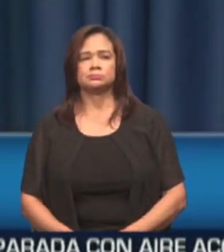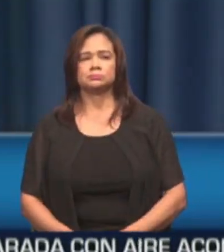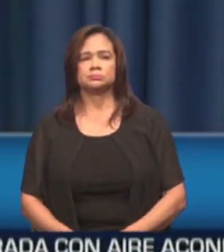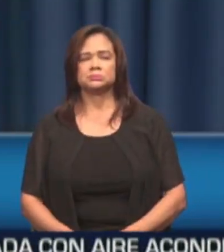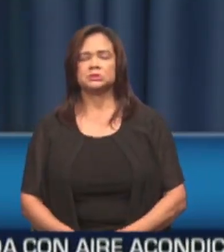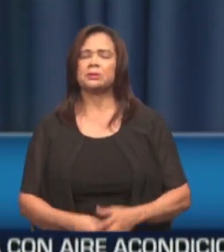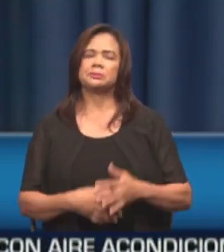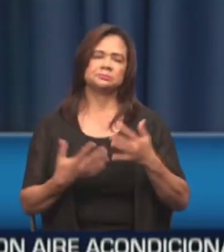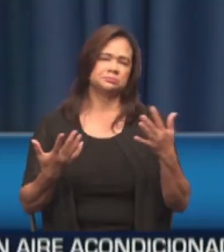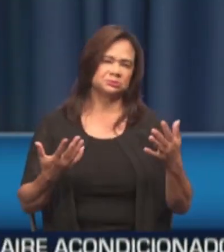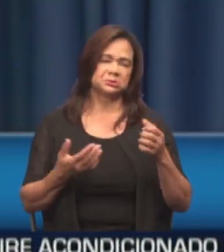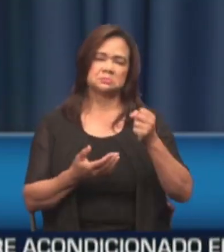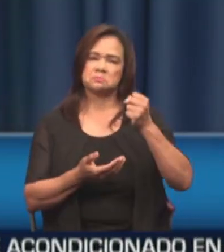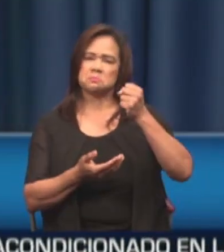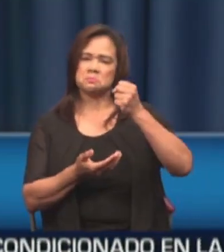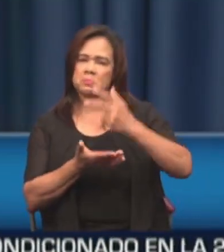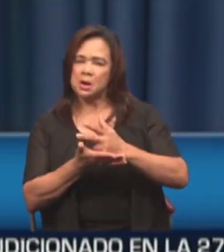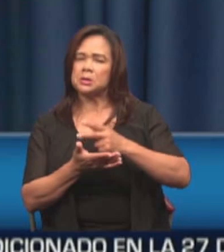primero